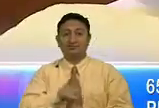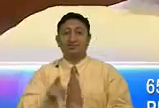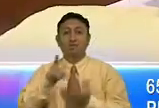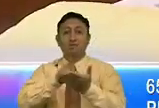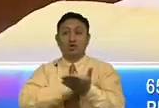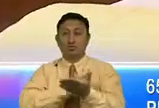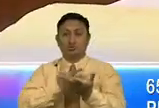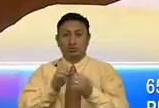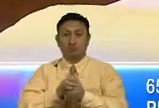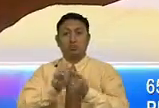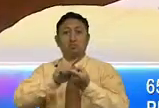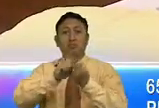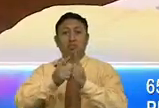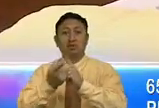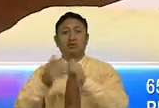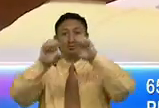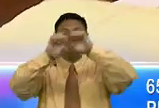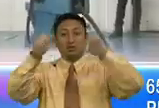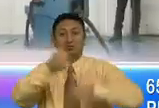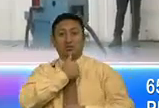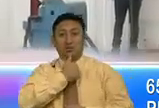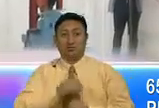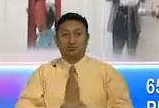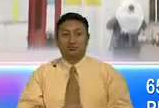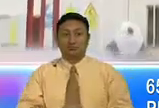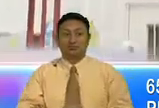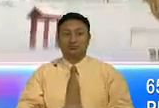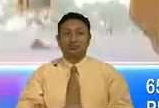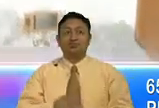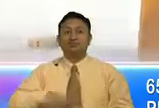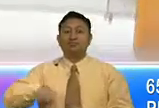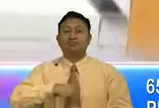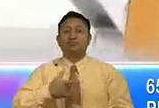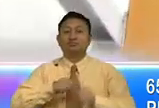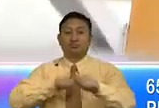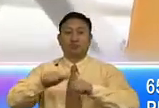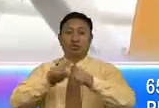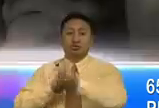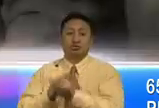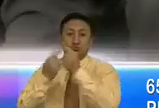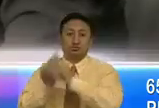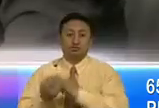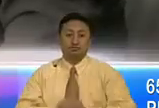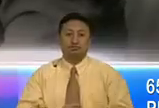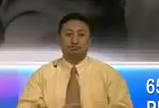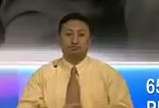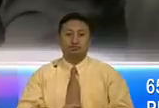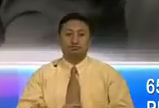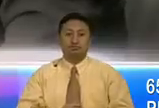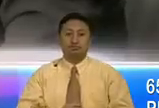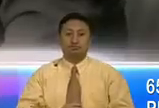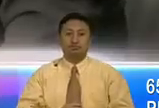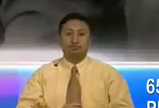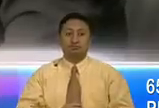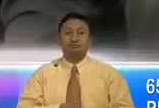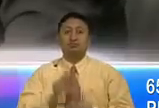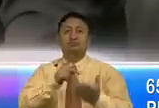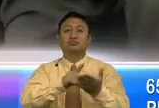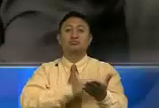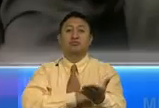proyectos. Señaló que, de ser el caso, se buscaría concesionar la administración de los mismos. Pero la propiedad de los proyectos